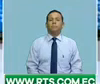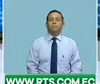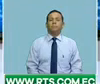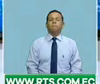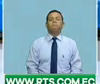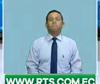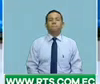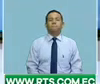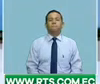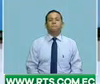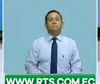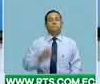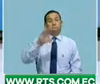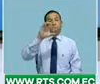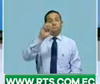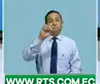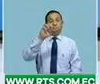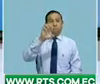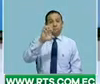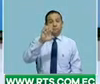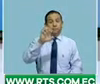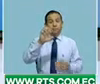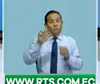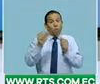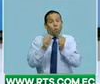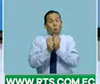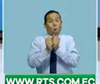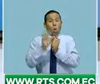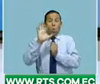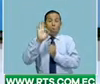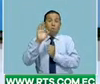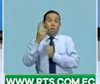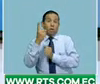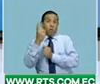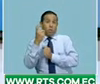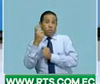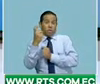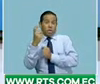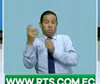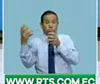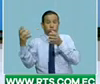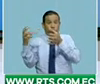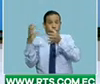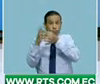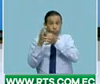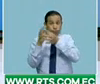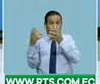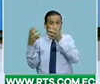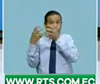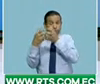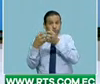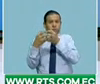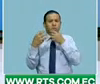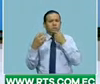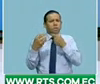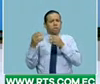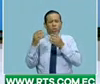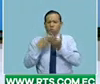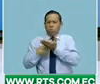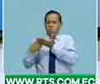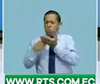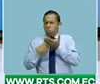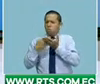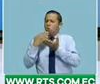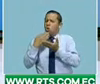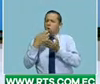El Consejo Nacional Electoral y el Sistema Integrado de Seguridad EQ911 coordinan acciones para evitar que se sigan